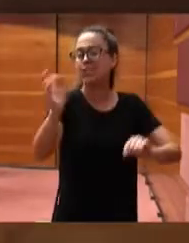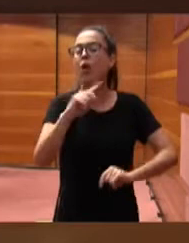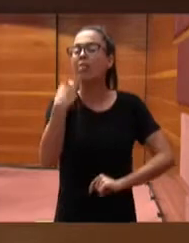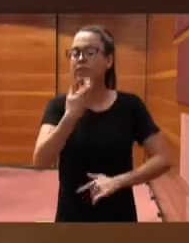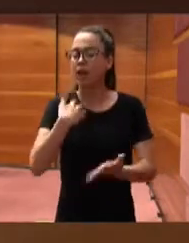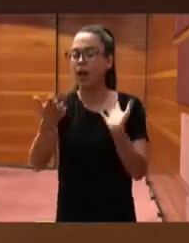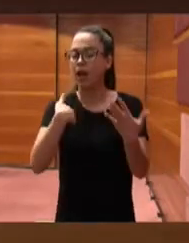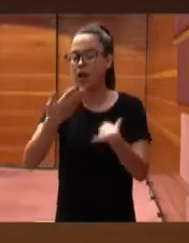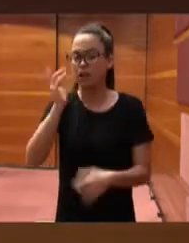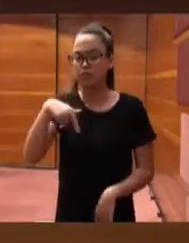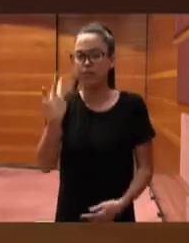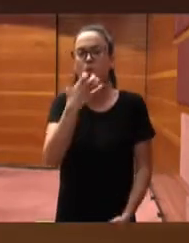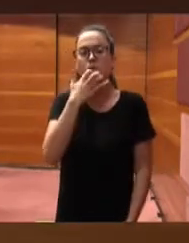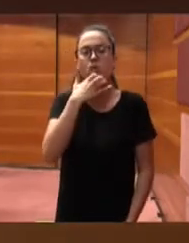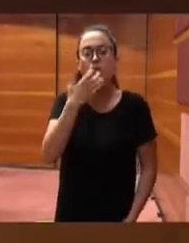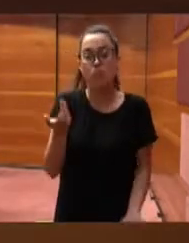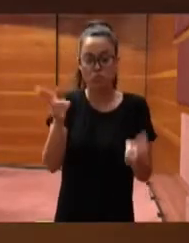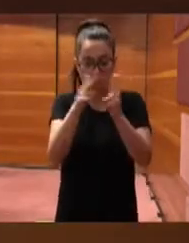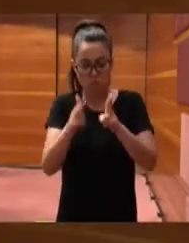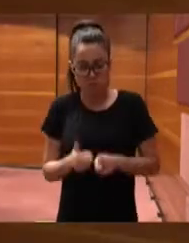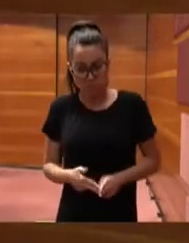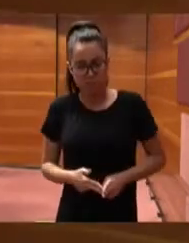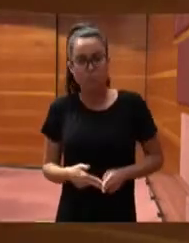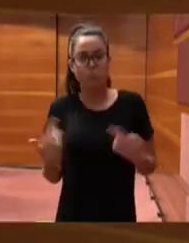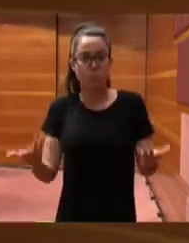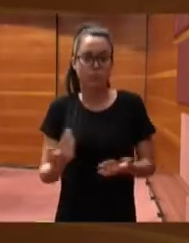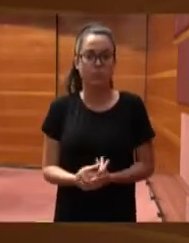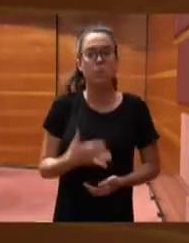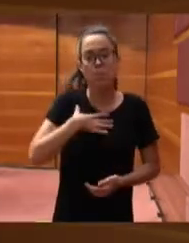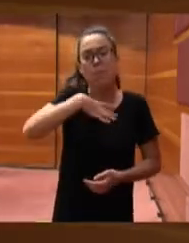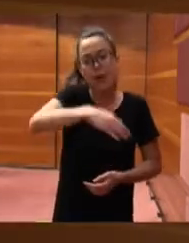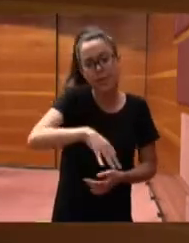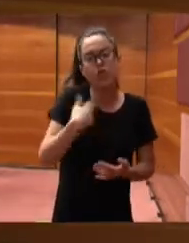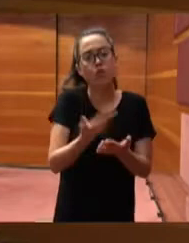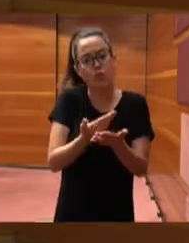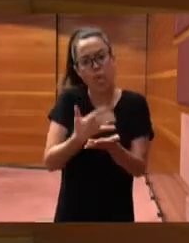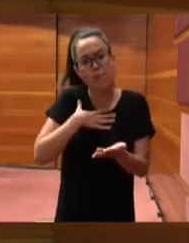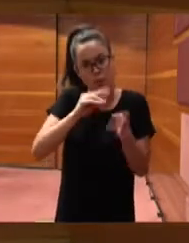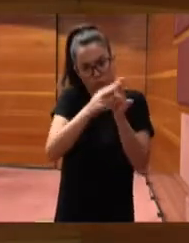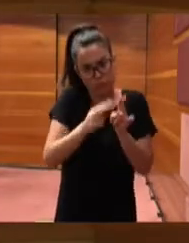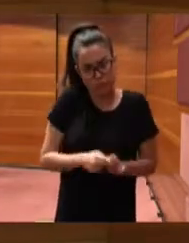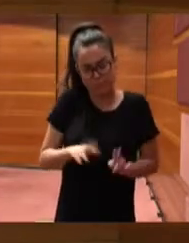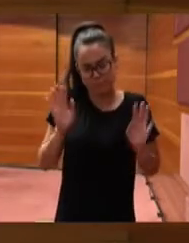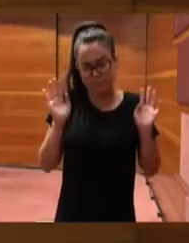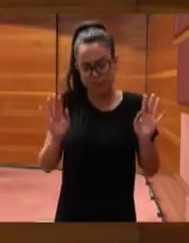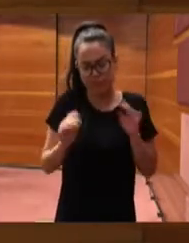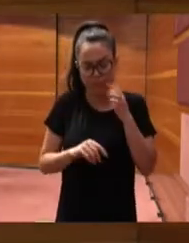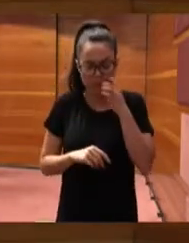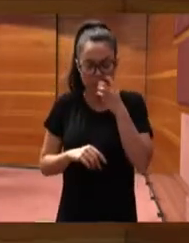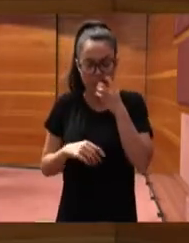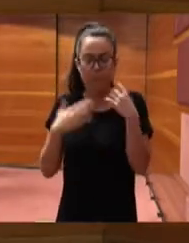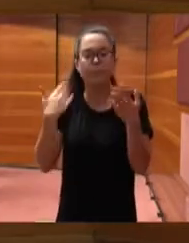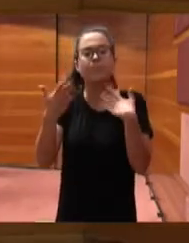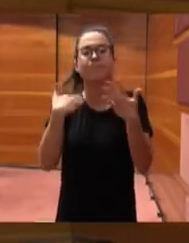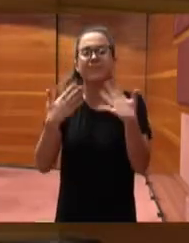también se puede hacer vía sociología, vía una encuesta. Es también una forma de consultar. Pero ya cuando delibero, pasa